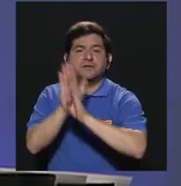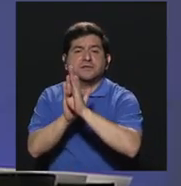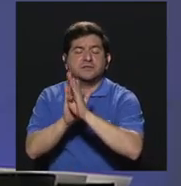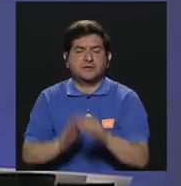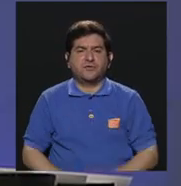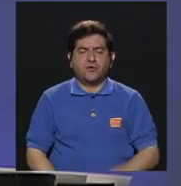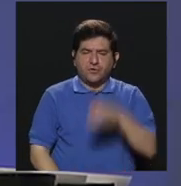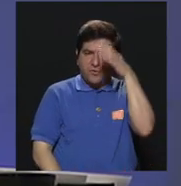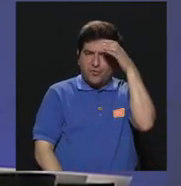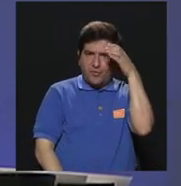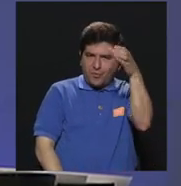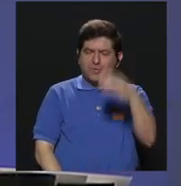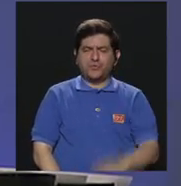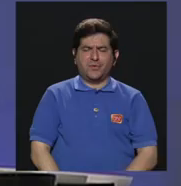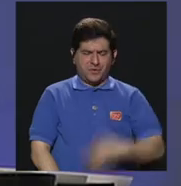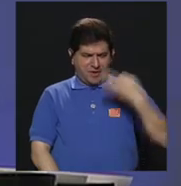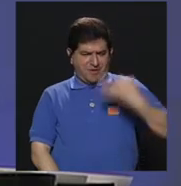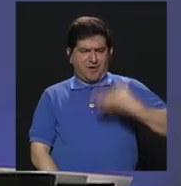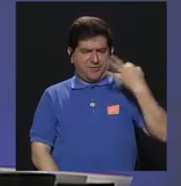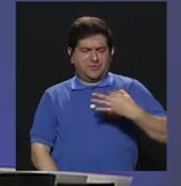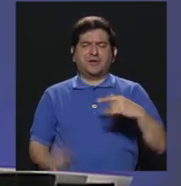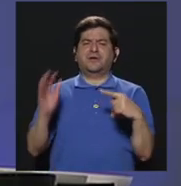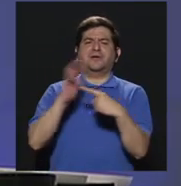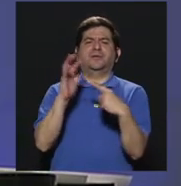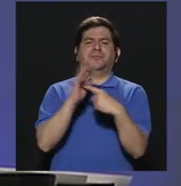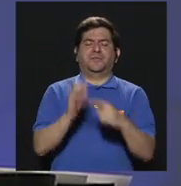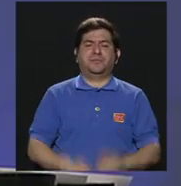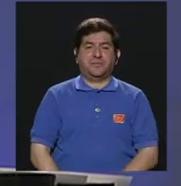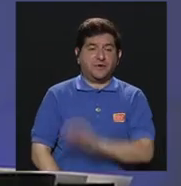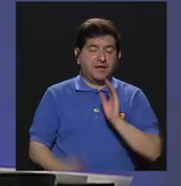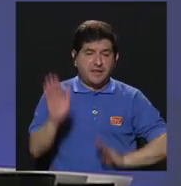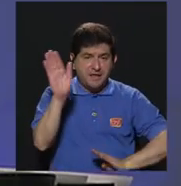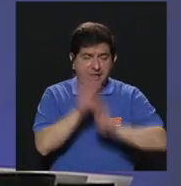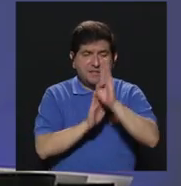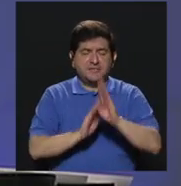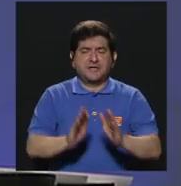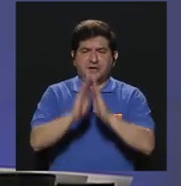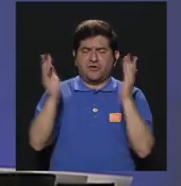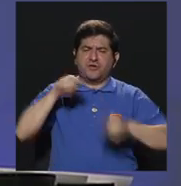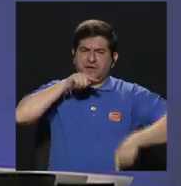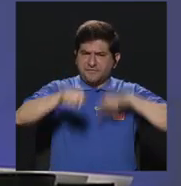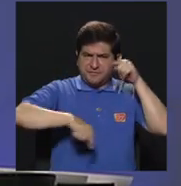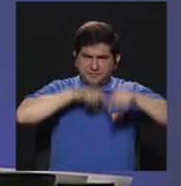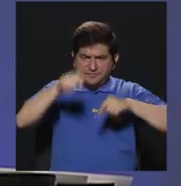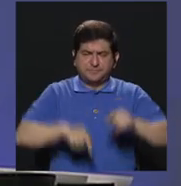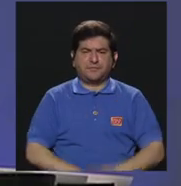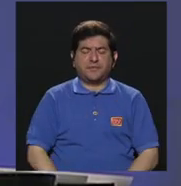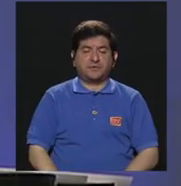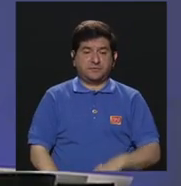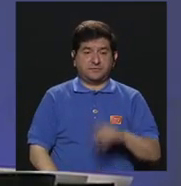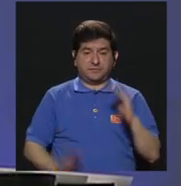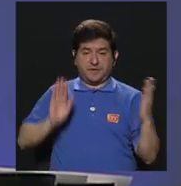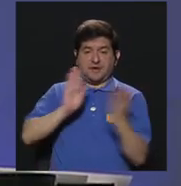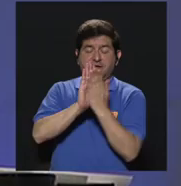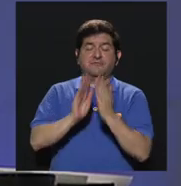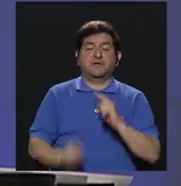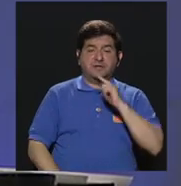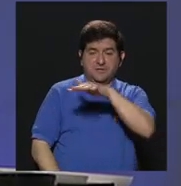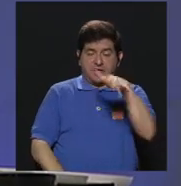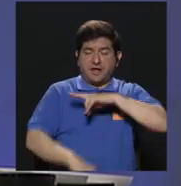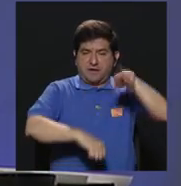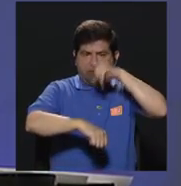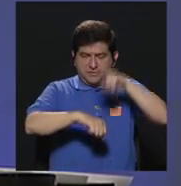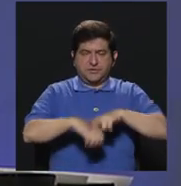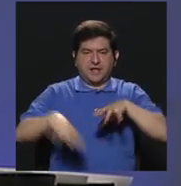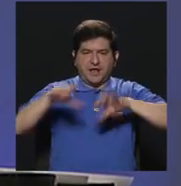de una cultura auténticamente popular y el desarrollo de una amplia crítica ante la realidad nacional. La